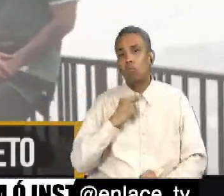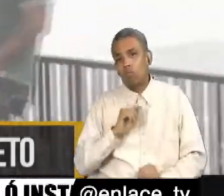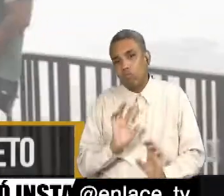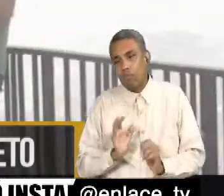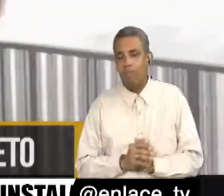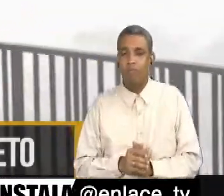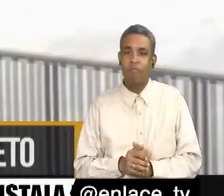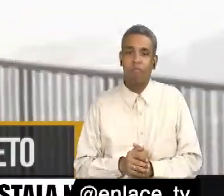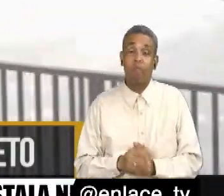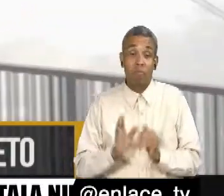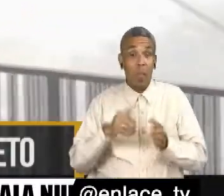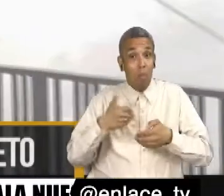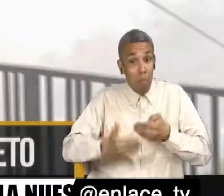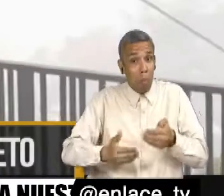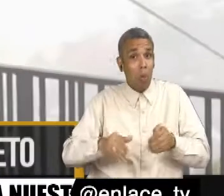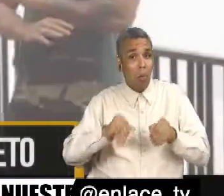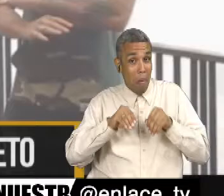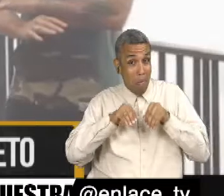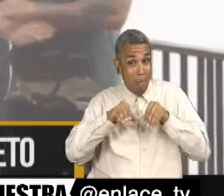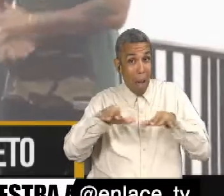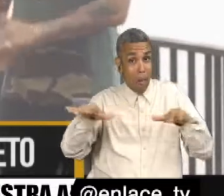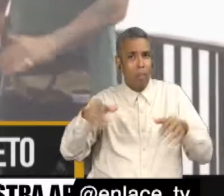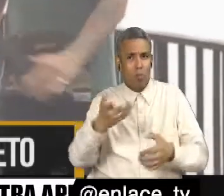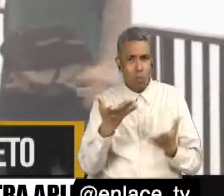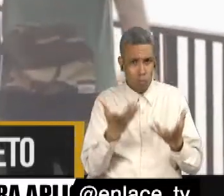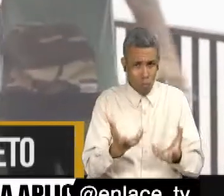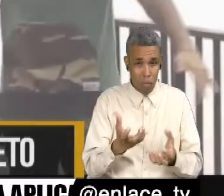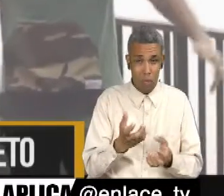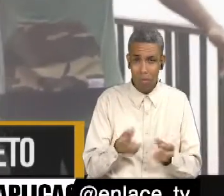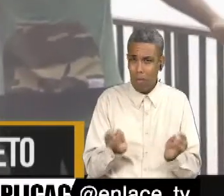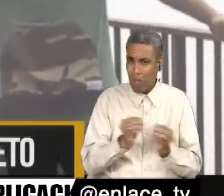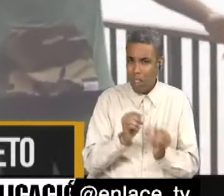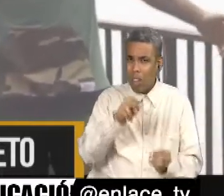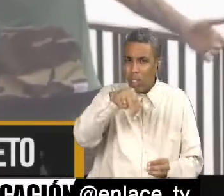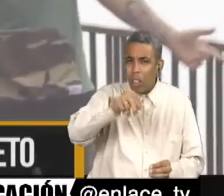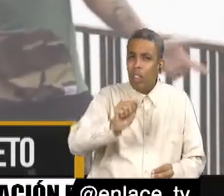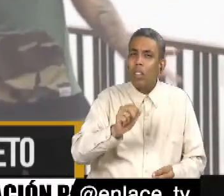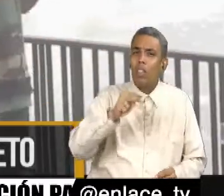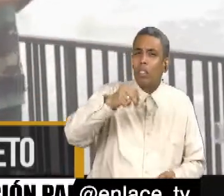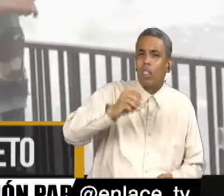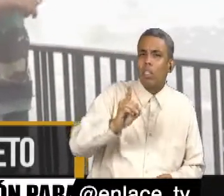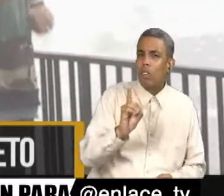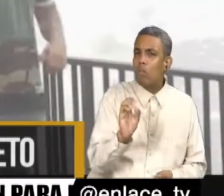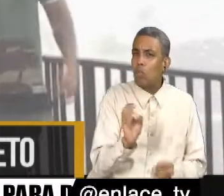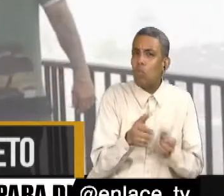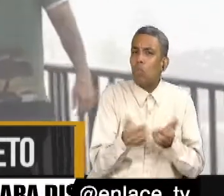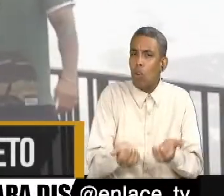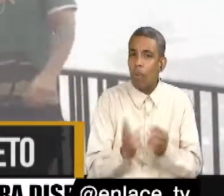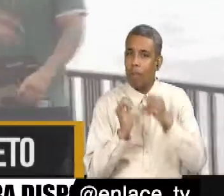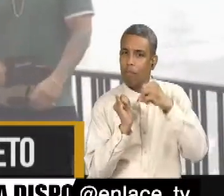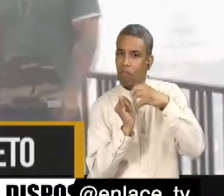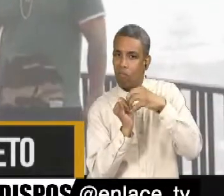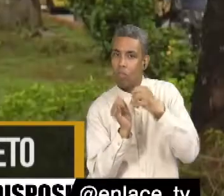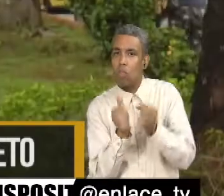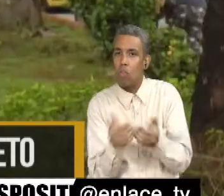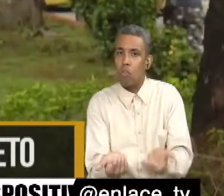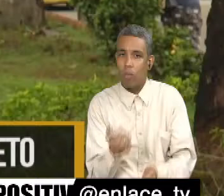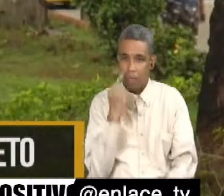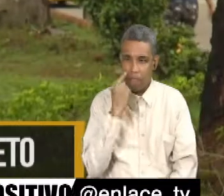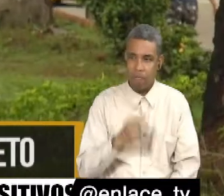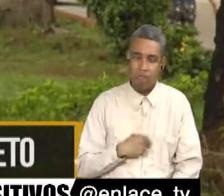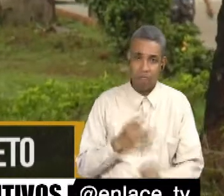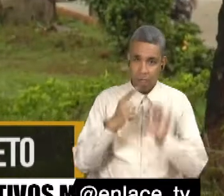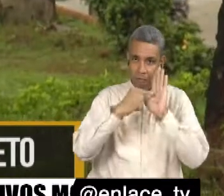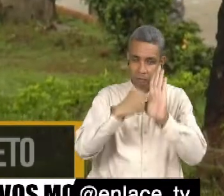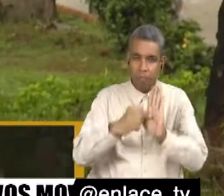nuevo material. Entonces, si usted quiere conocer más del talento de Nando y Beto, puede encontrarlos en internet así. Esta nueva producción